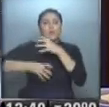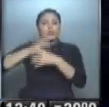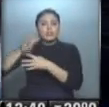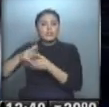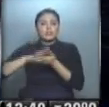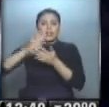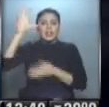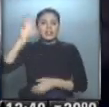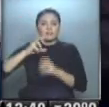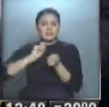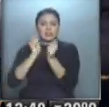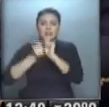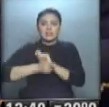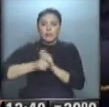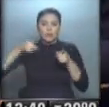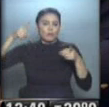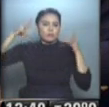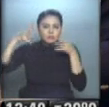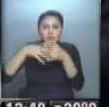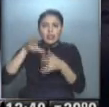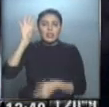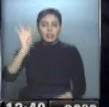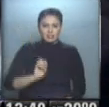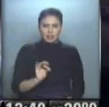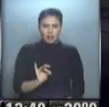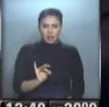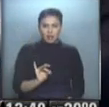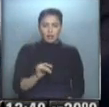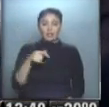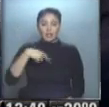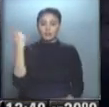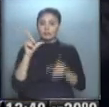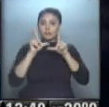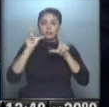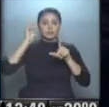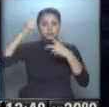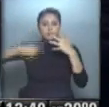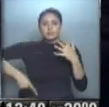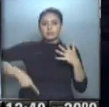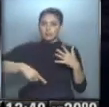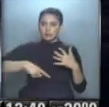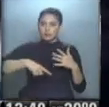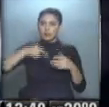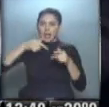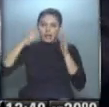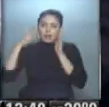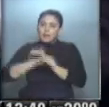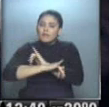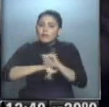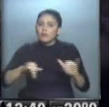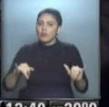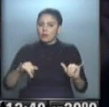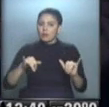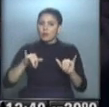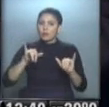convergencia digital o tecnológica? Nota, tendencia que el medio a través del cual se canalizará centralmente